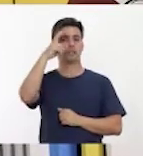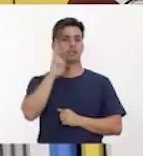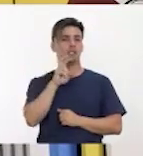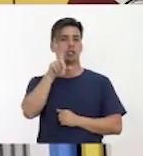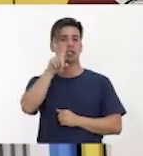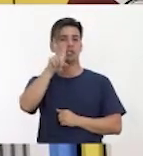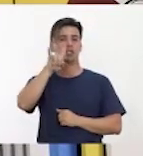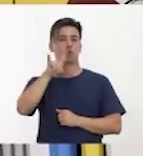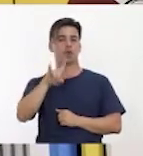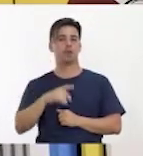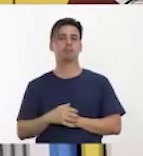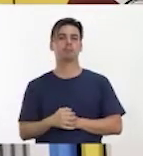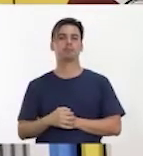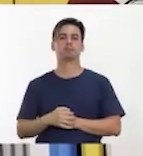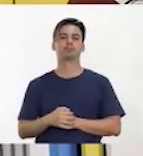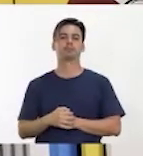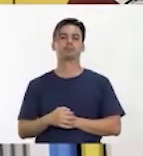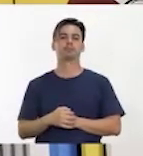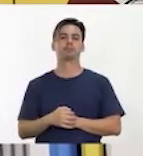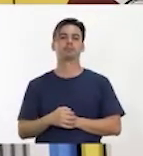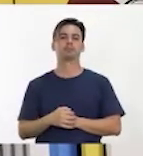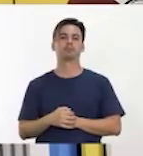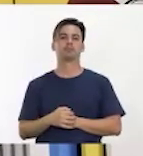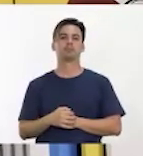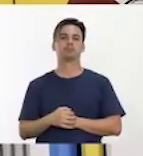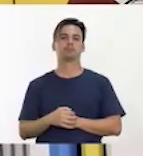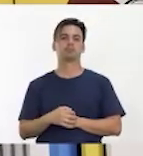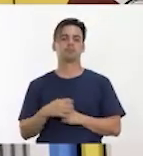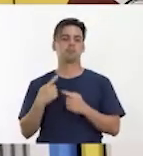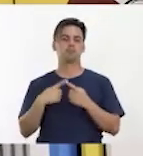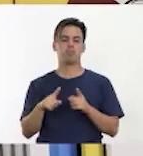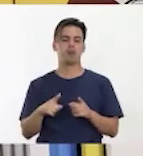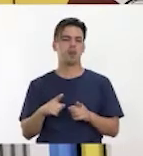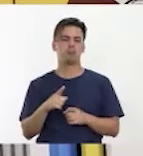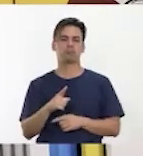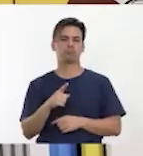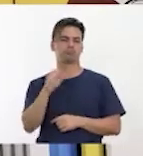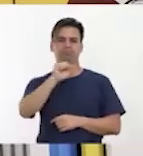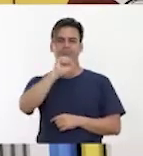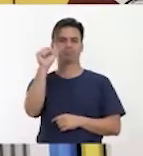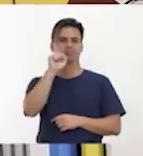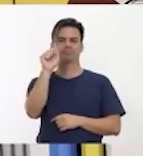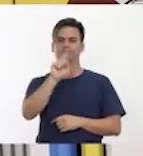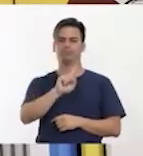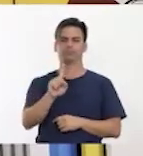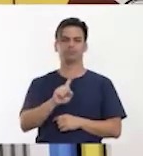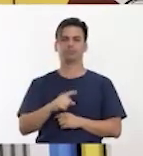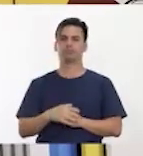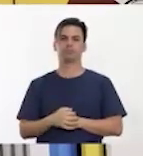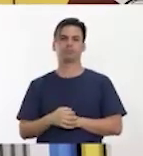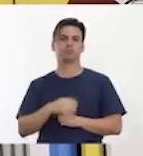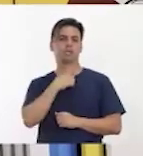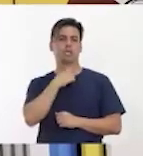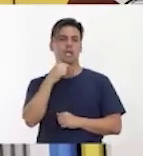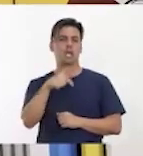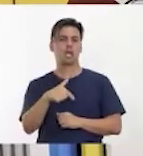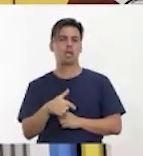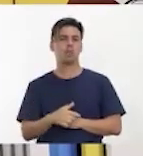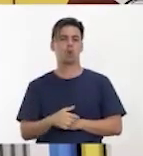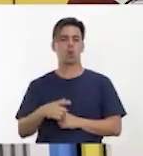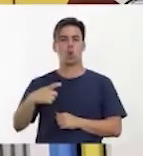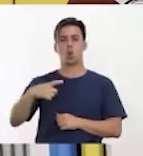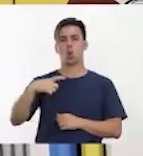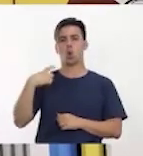XIX y que por una razón u otra terminan fracasando, como la Gran Colombia o